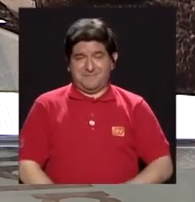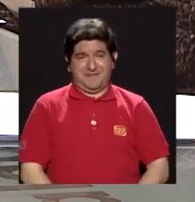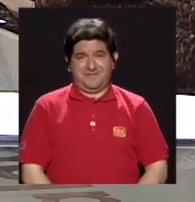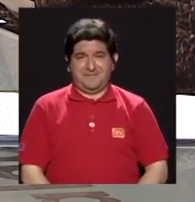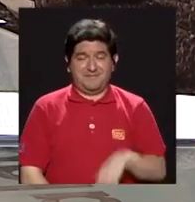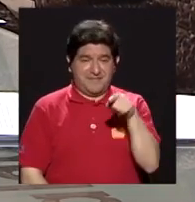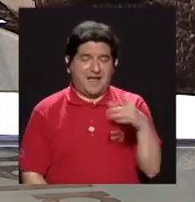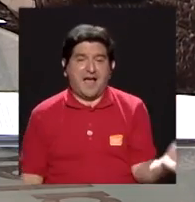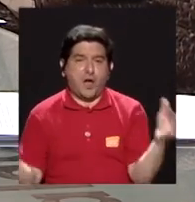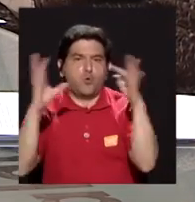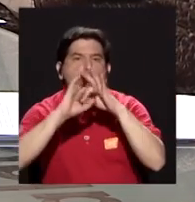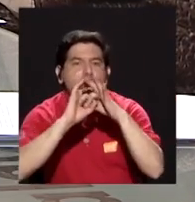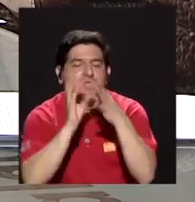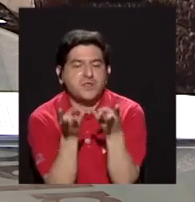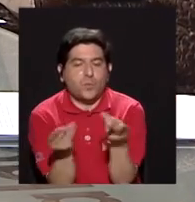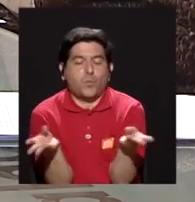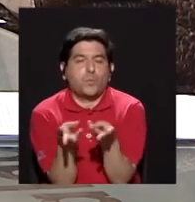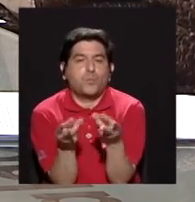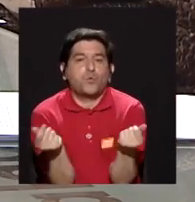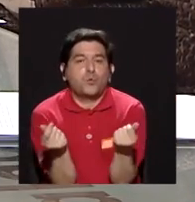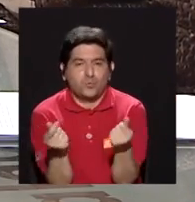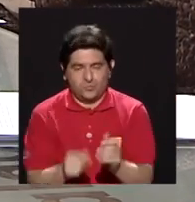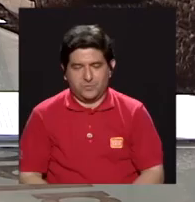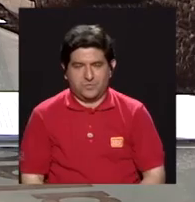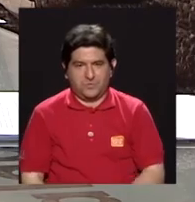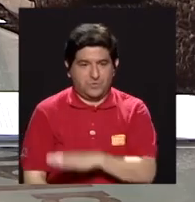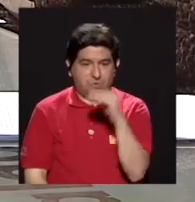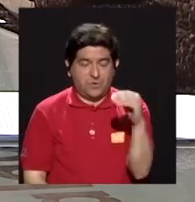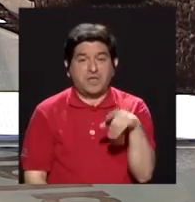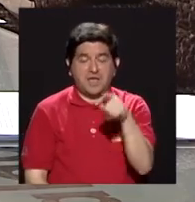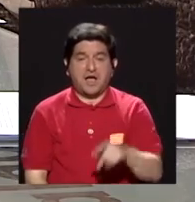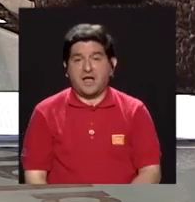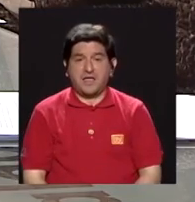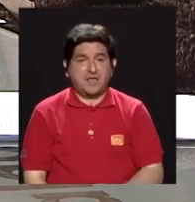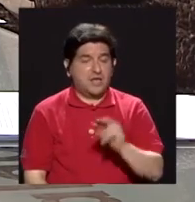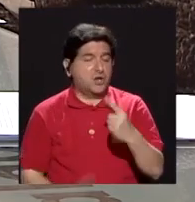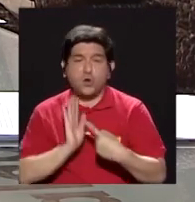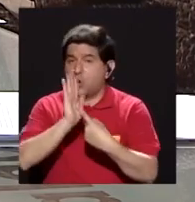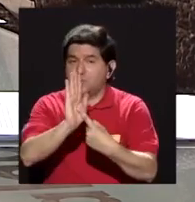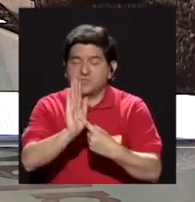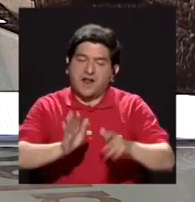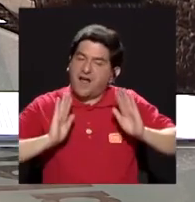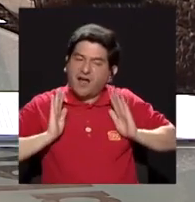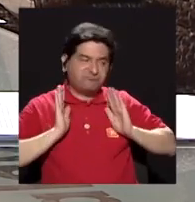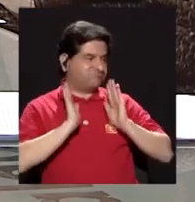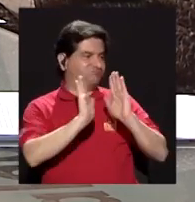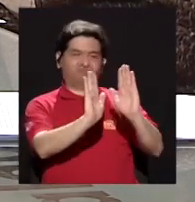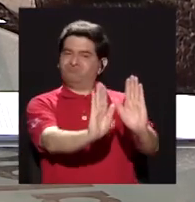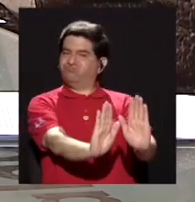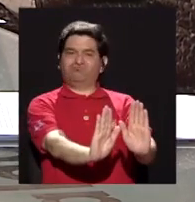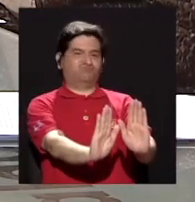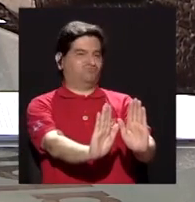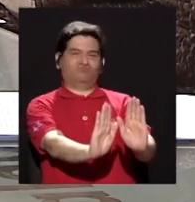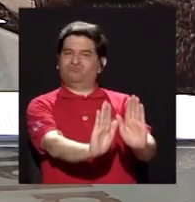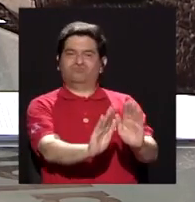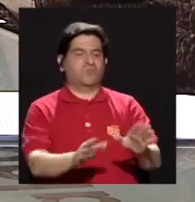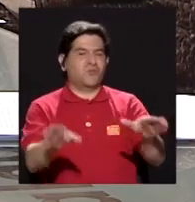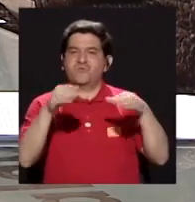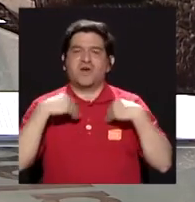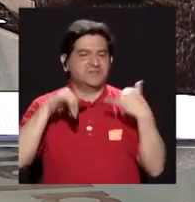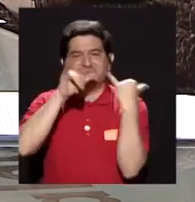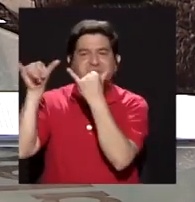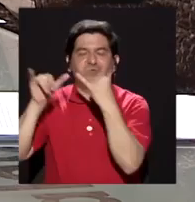conectado con el producto y al estar cubierto nos rechazan verdad la